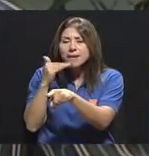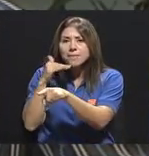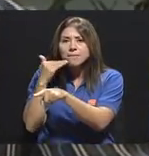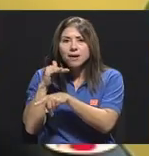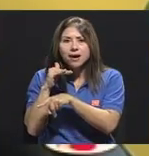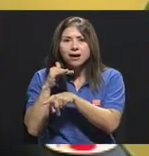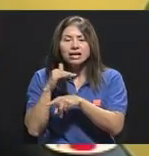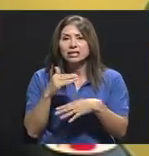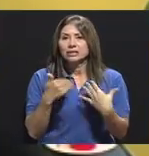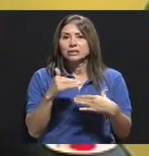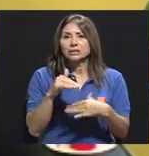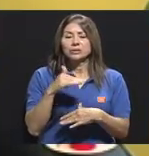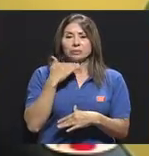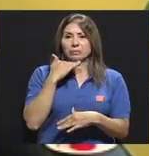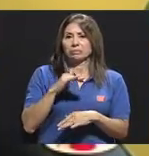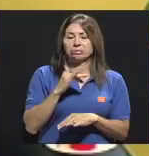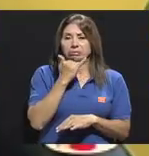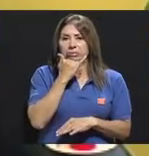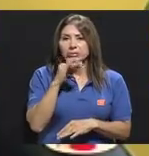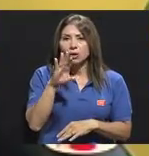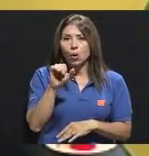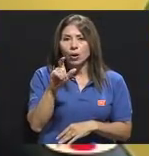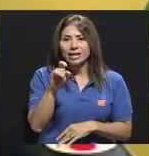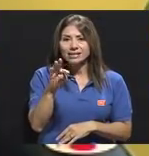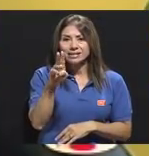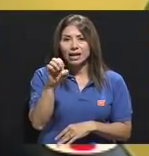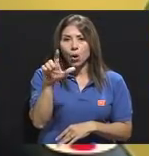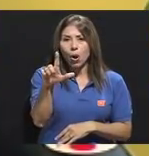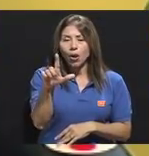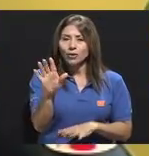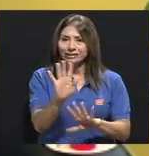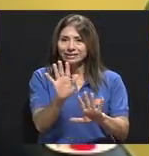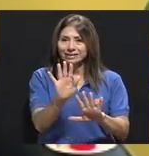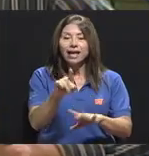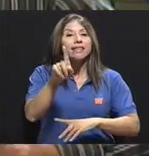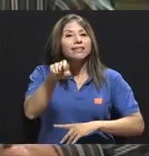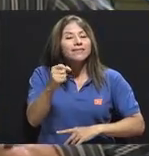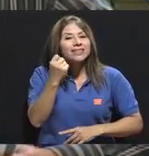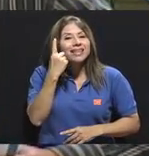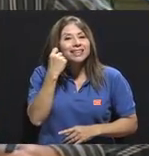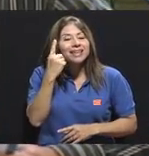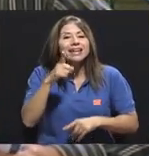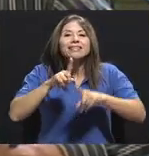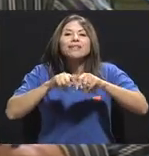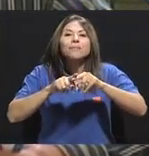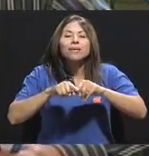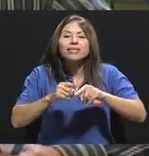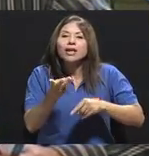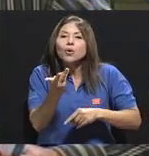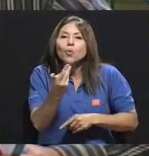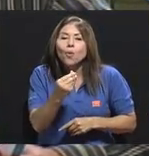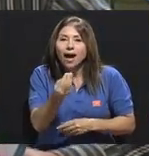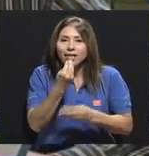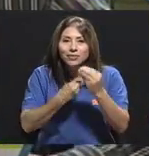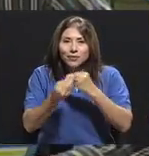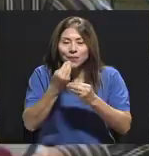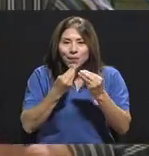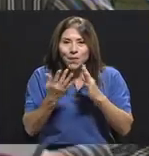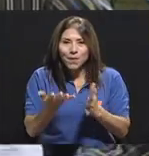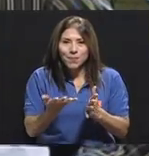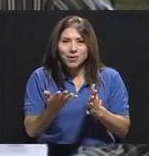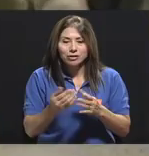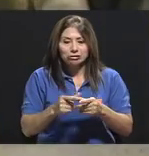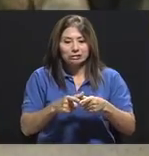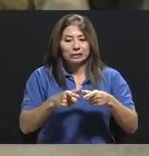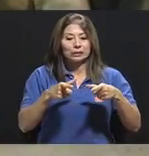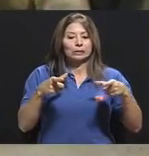colesterol hay que entender que aquí el asunto muchas veces son las porciones que la gente consume verdad se